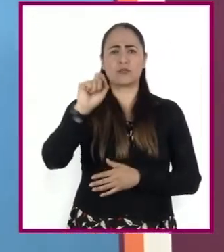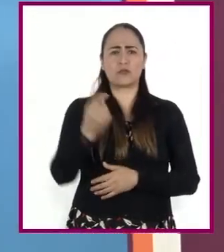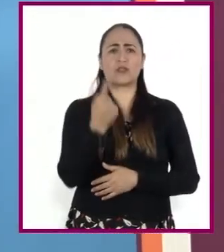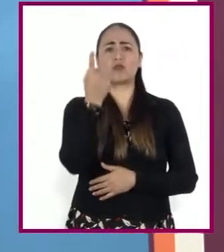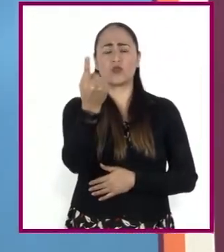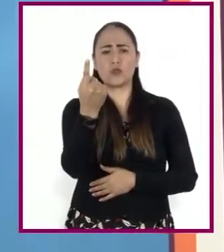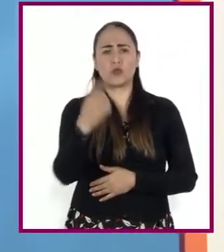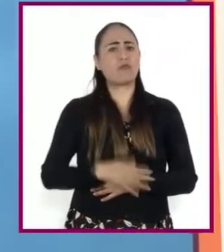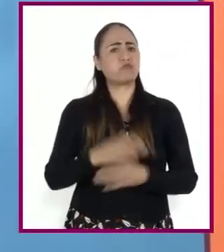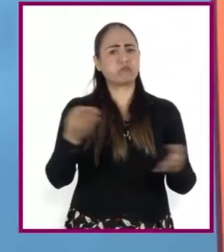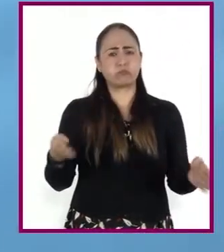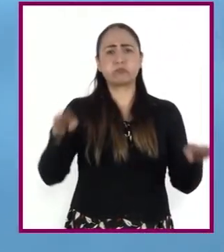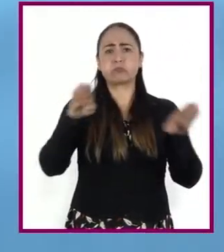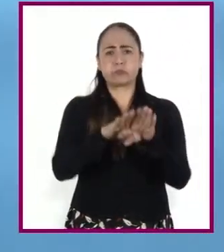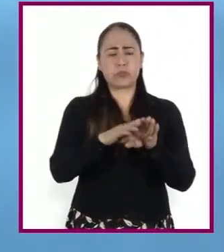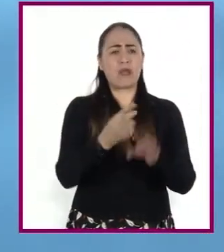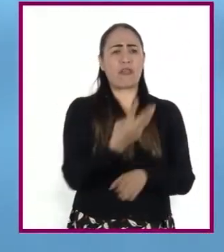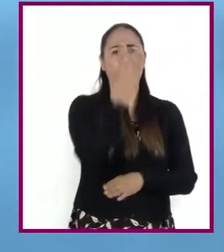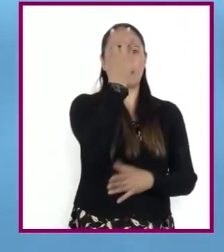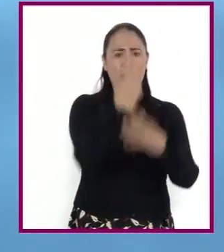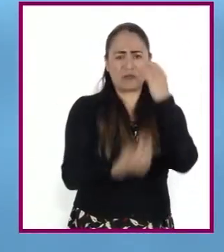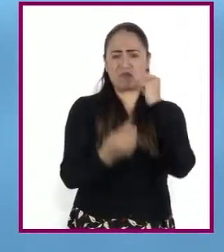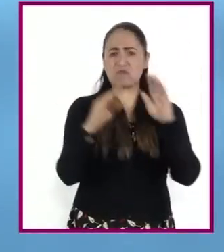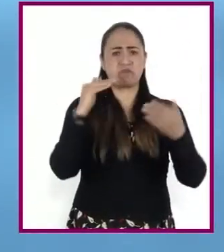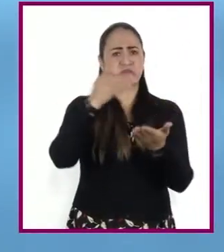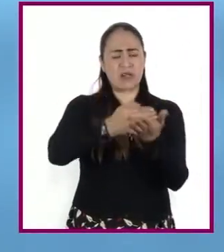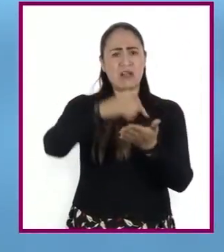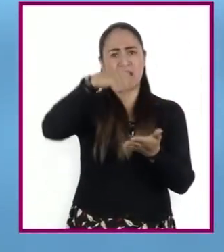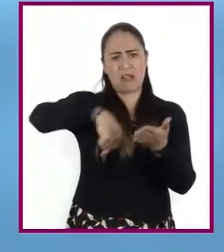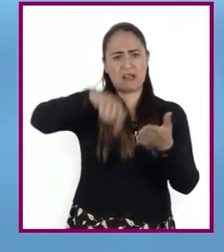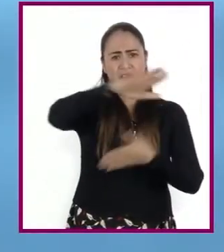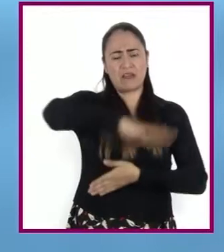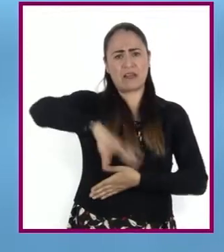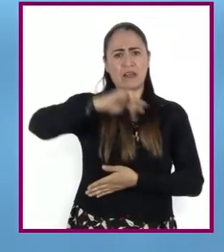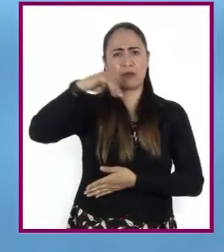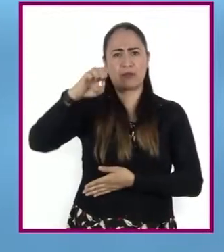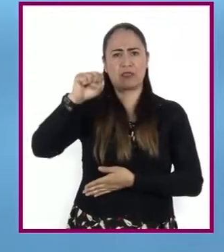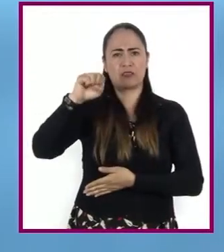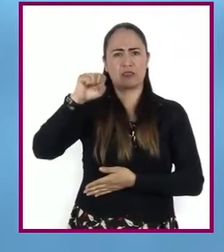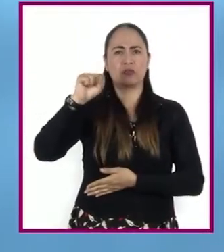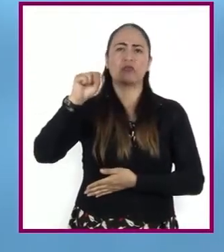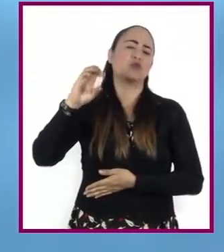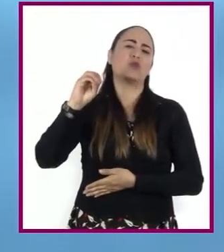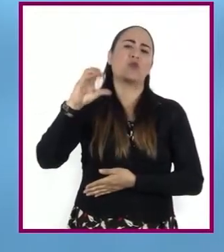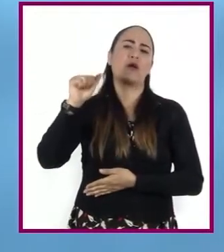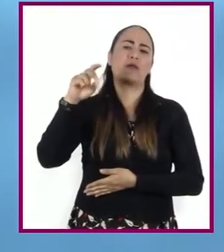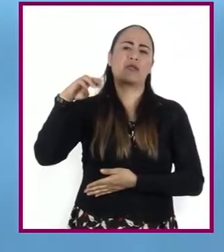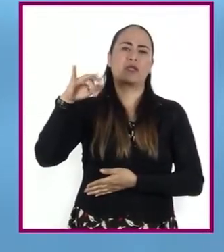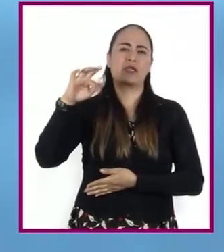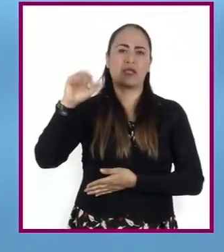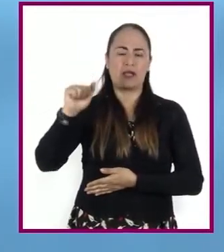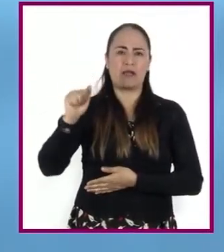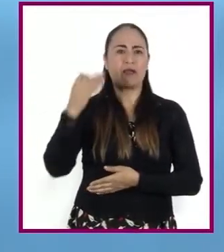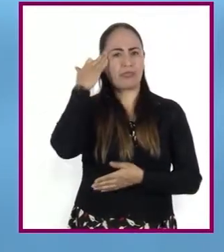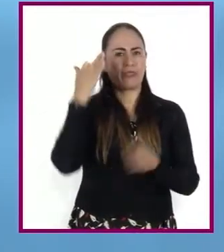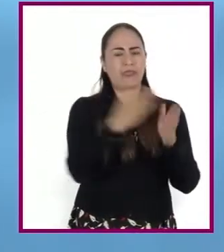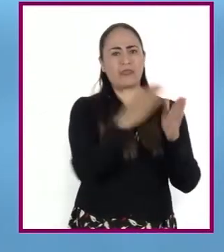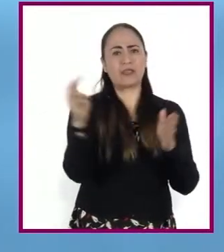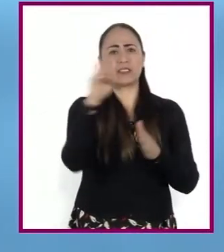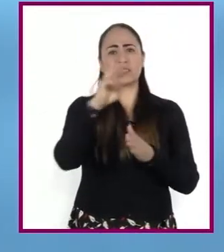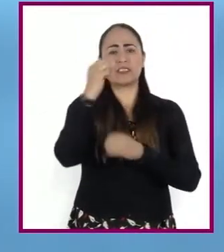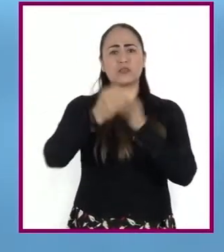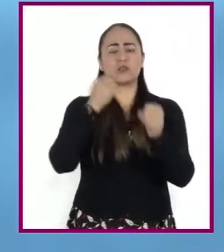de México, de la colección Breviarios del Fondo de Cultura Económica. El Virreinato de la Nueva España en el